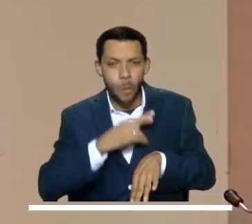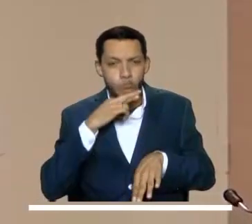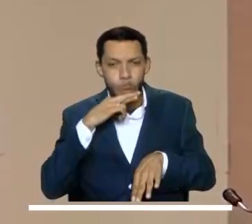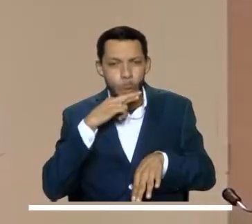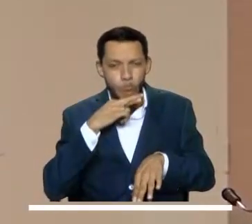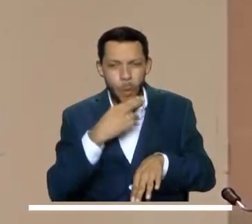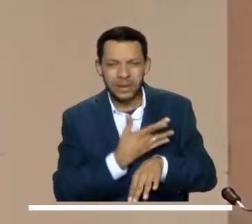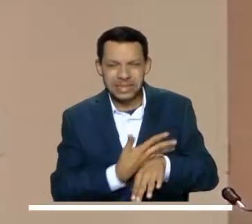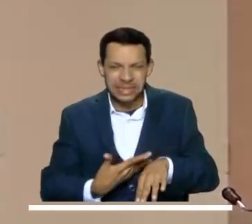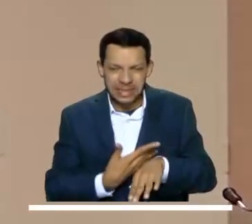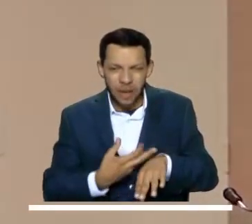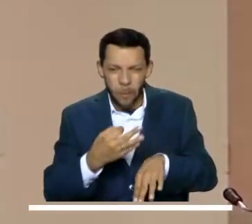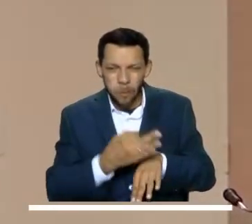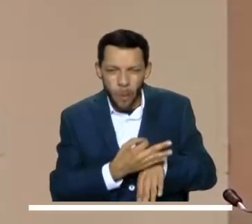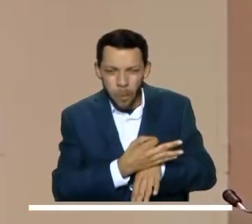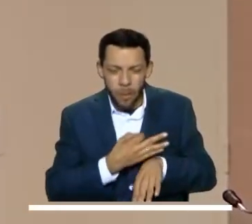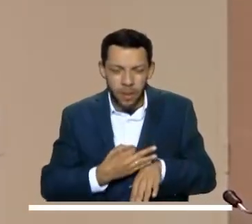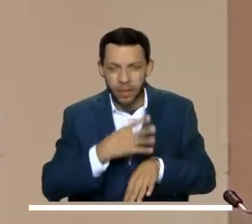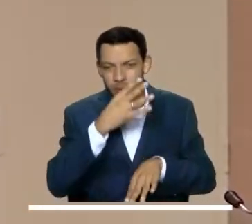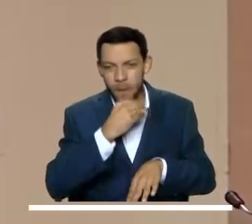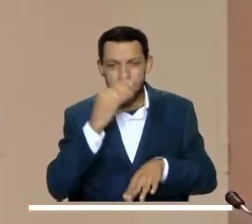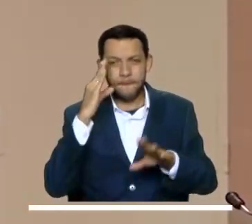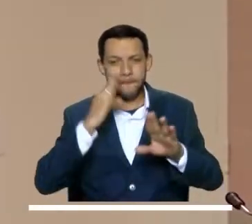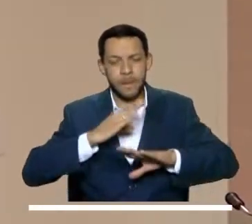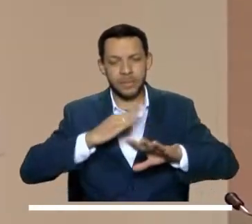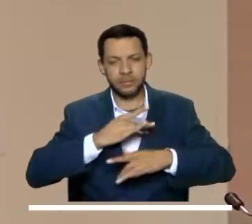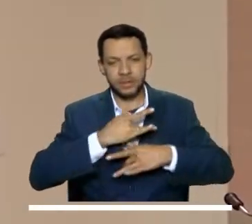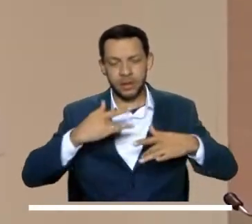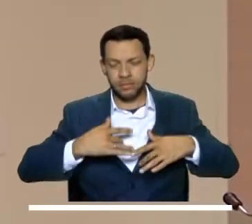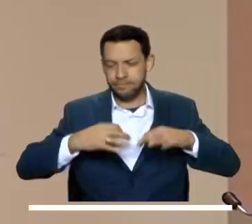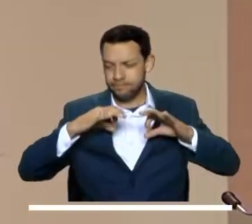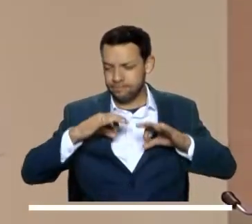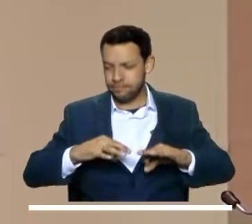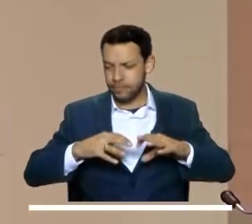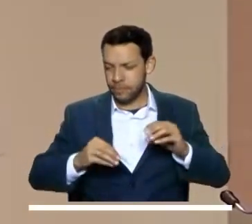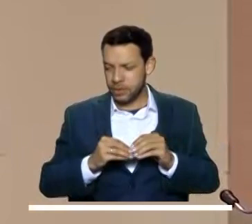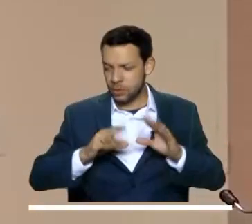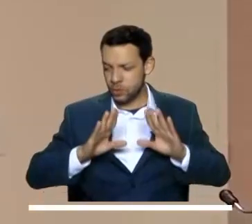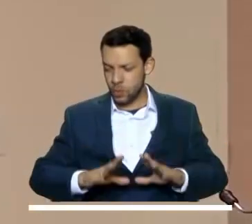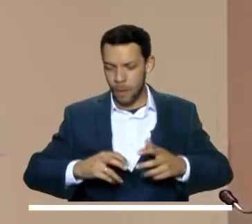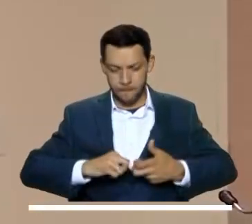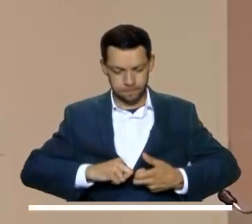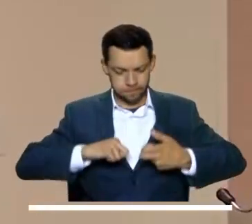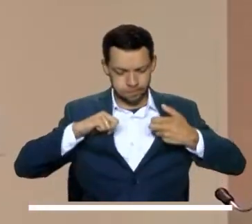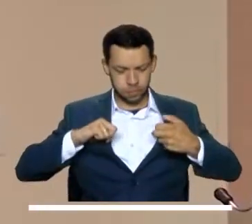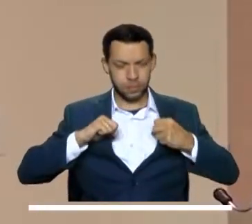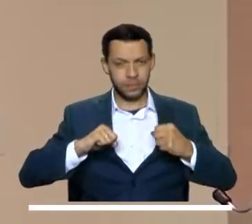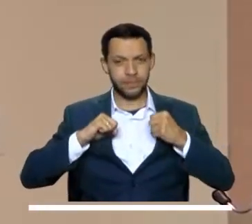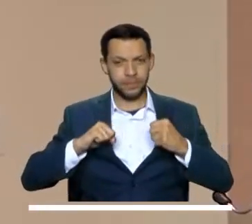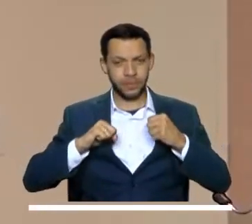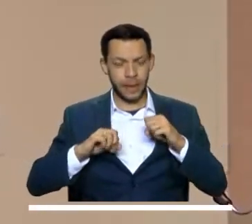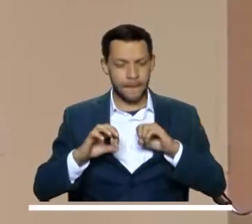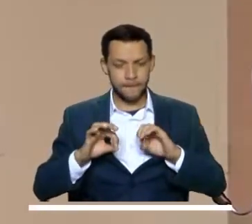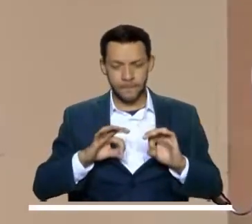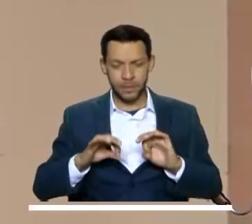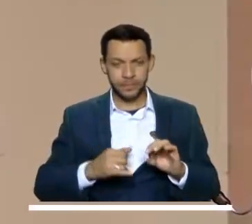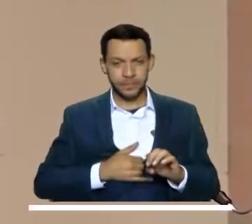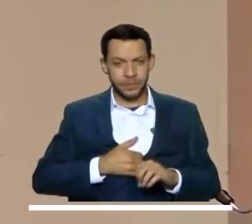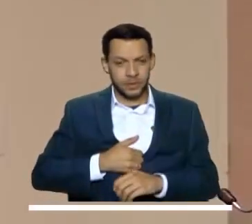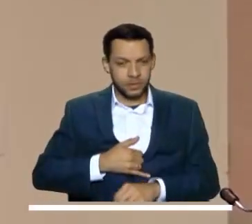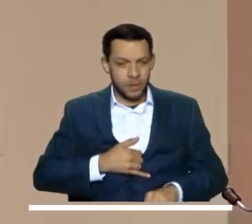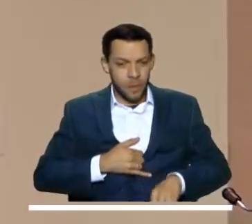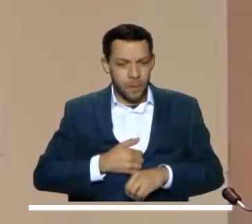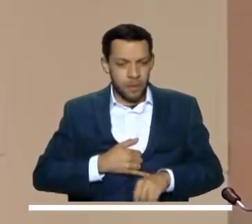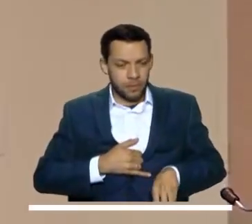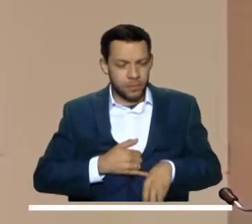hemorroidal que vamos a hacerle tratamiento adecuado social, sobre todo el tema de la fibra, calidad de la alimentación y técnica alimentaria y buen estilo de vida. Yo